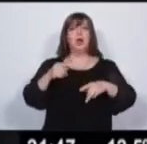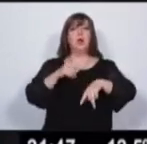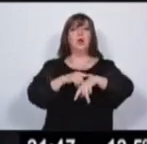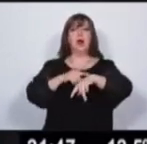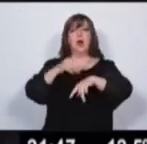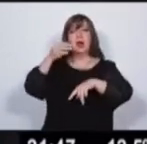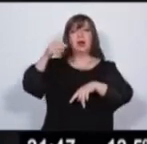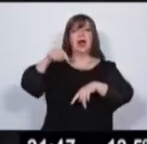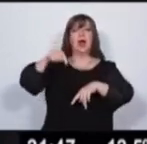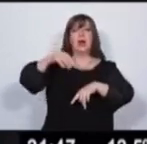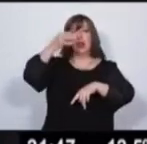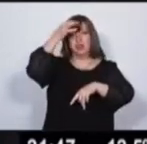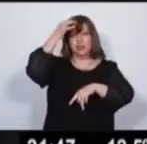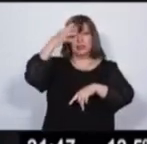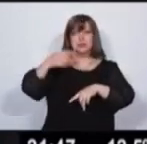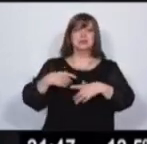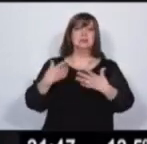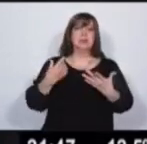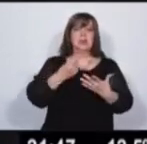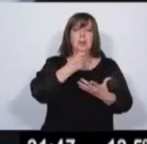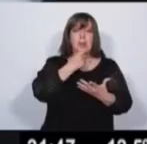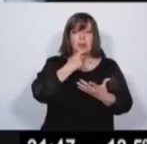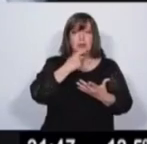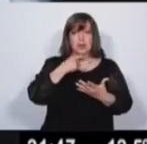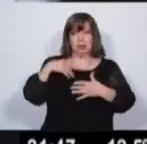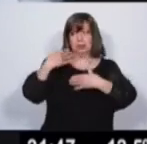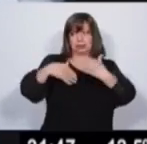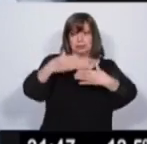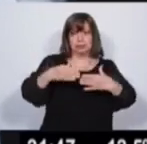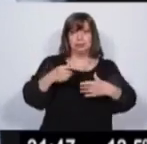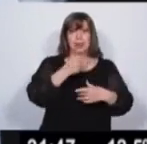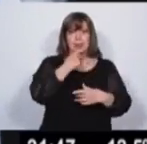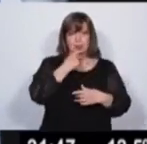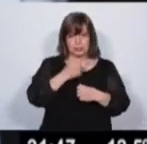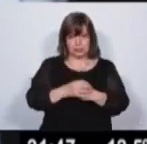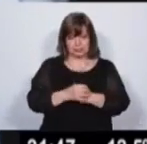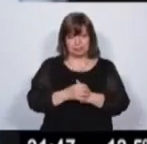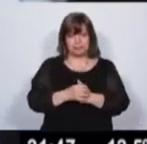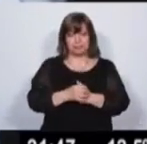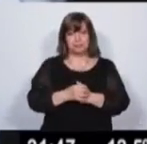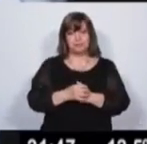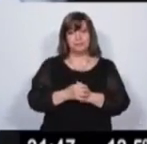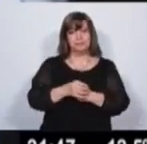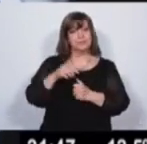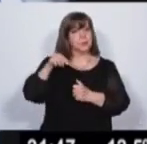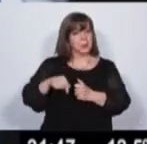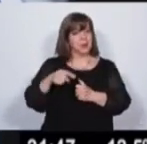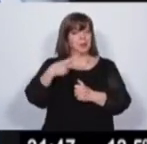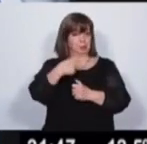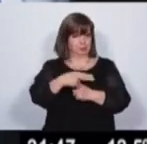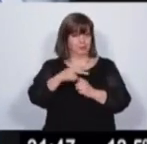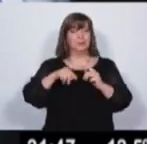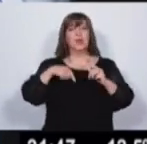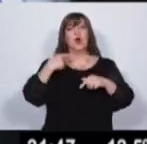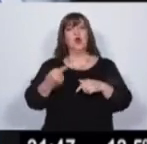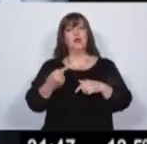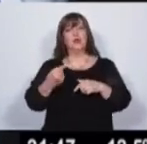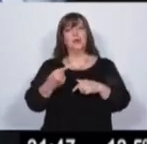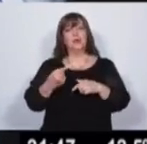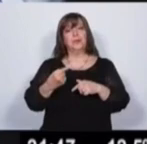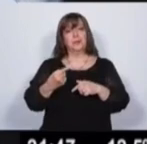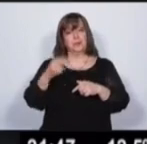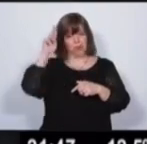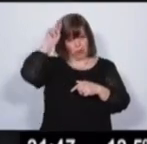Mendocino para que reactivemos la provincia Gracias candidato el minuto diez para exponer sobre el tópico desarrollo económico es para